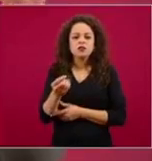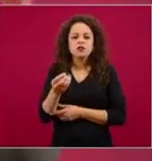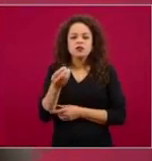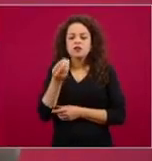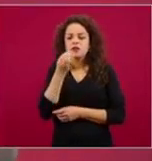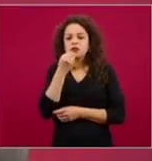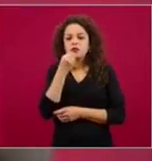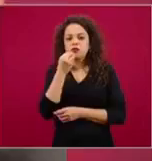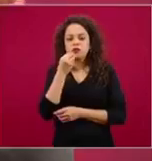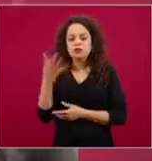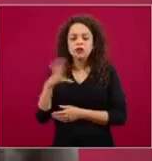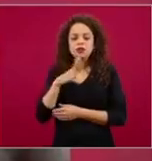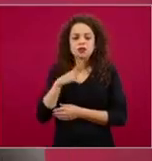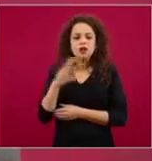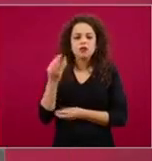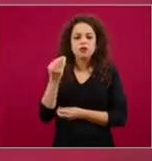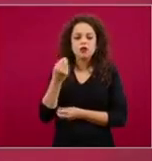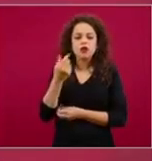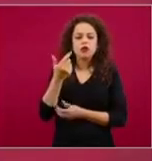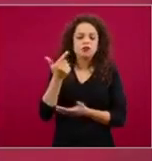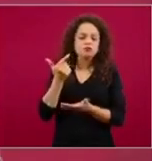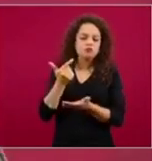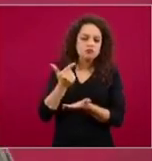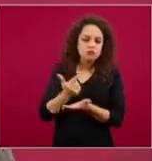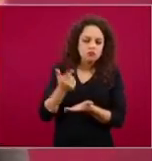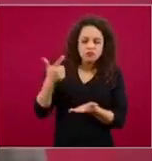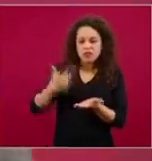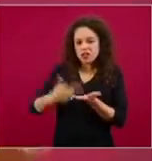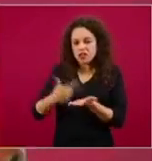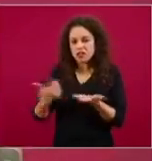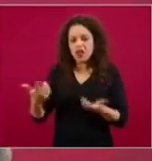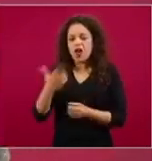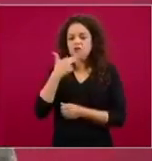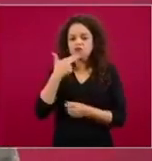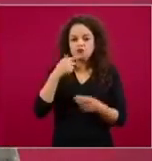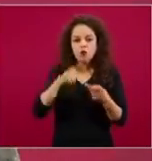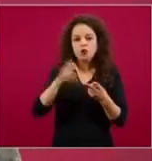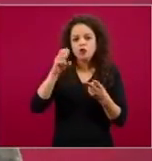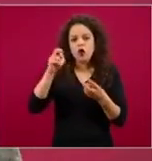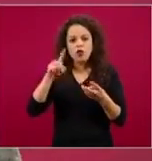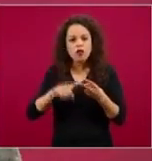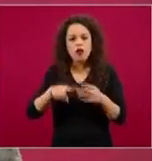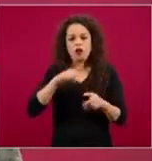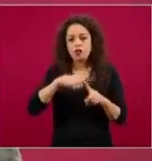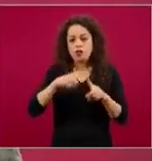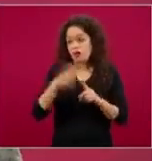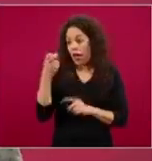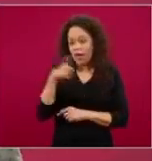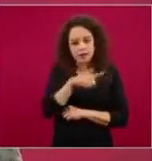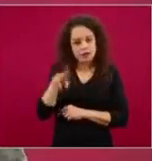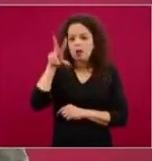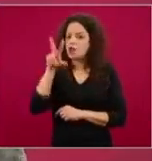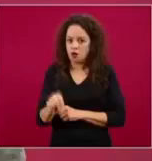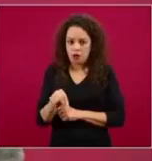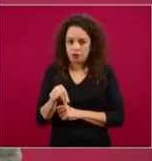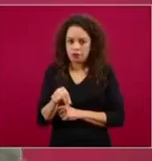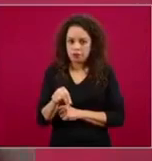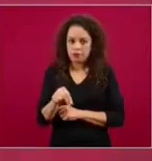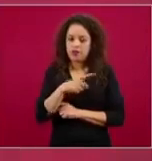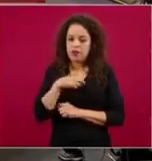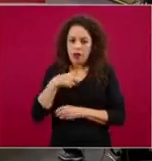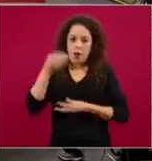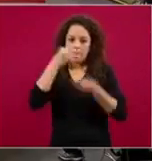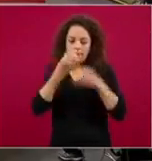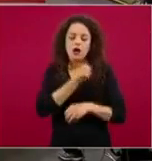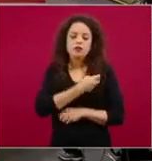alto en grasas, alto en azúcares, alto en calorías y alto en sal. Esos no, definitivamente esos no. Muchas gracias.